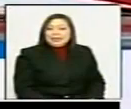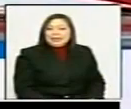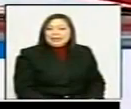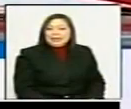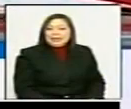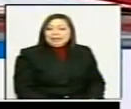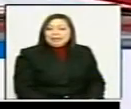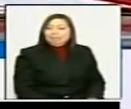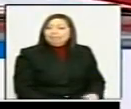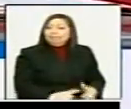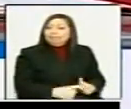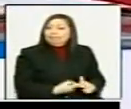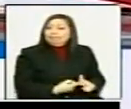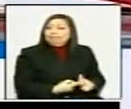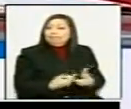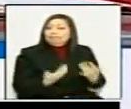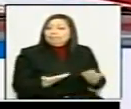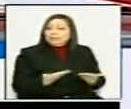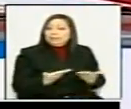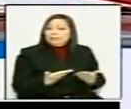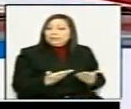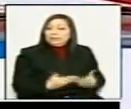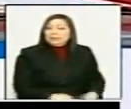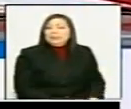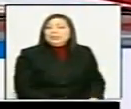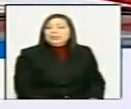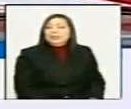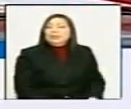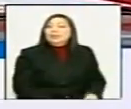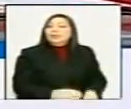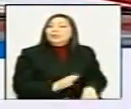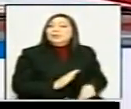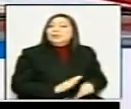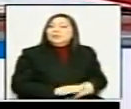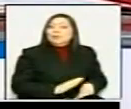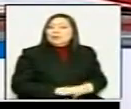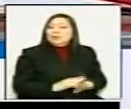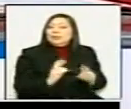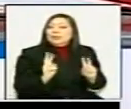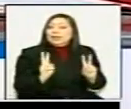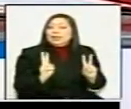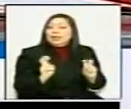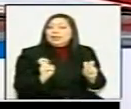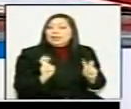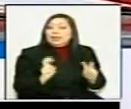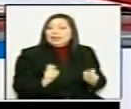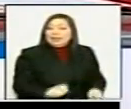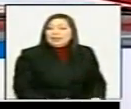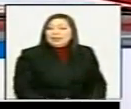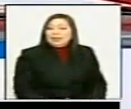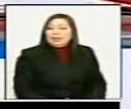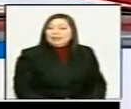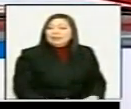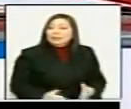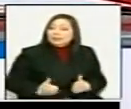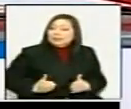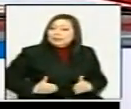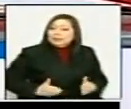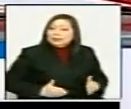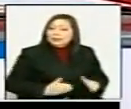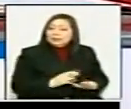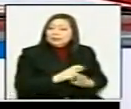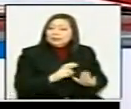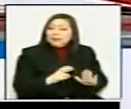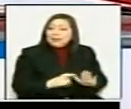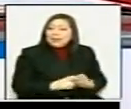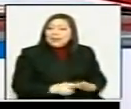El inicio de la especulación sobre el tema de orientación de este